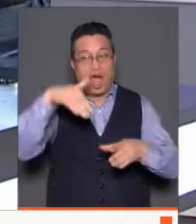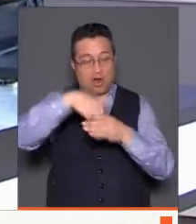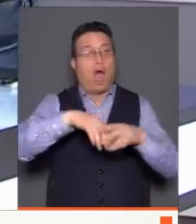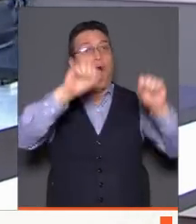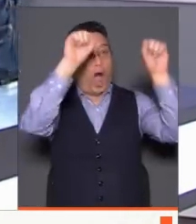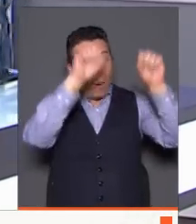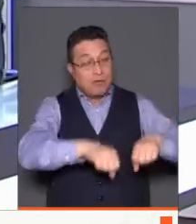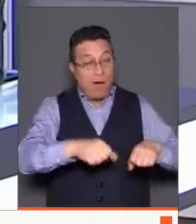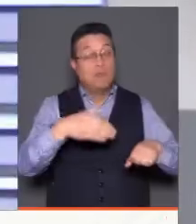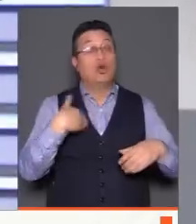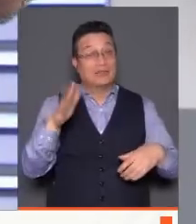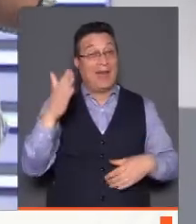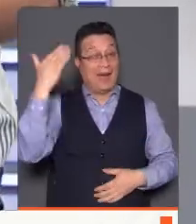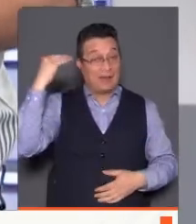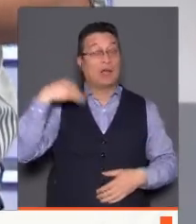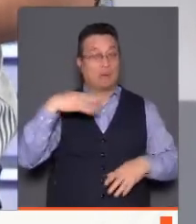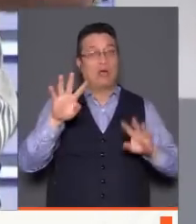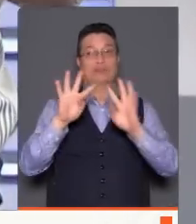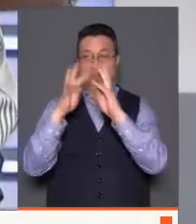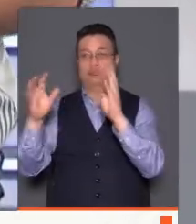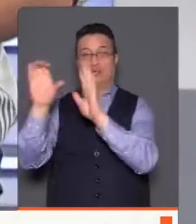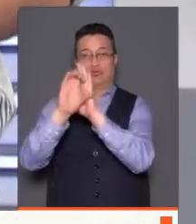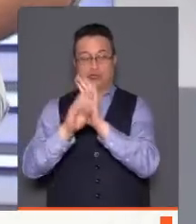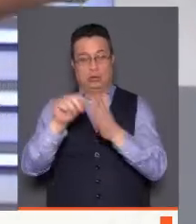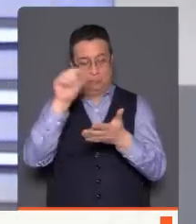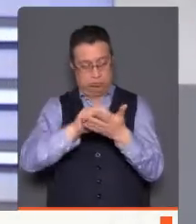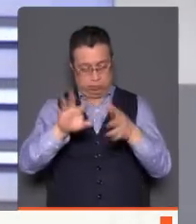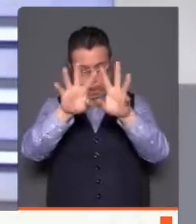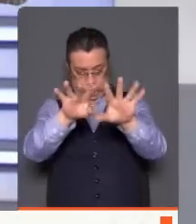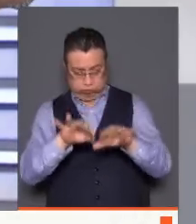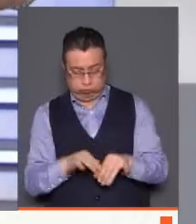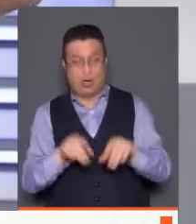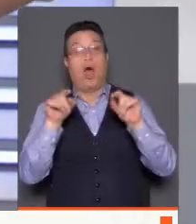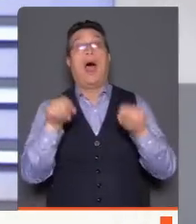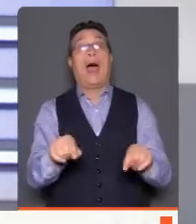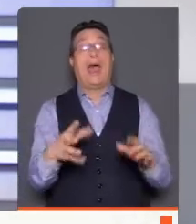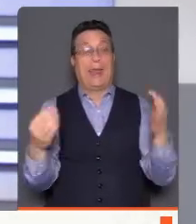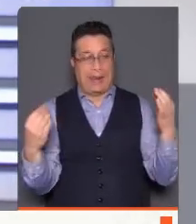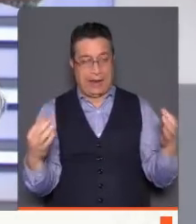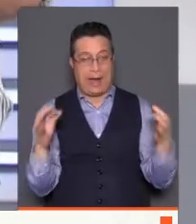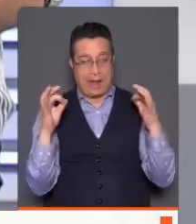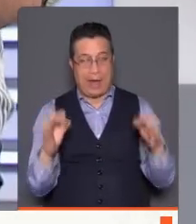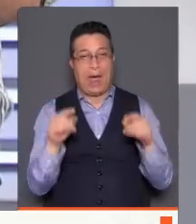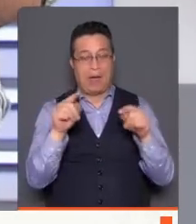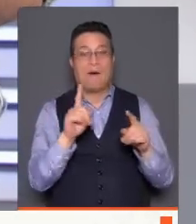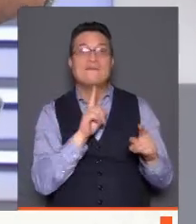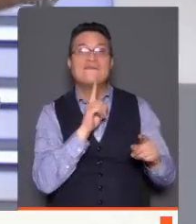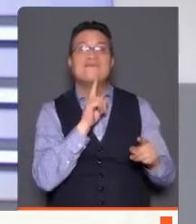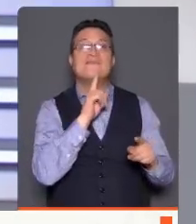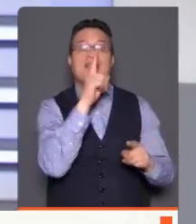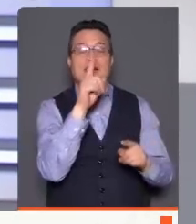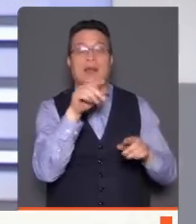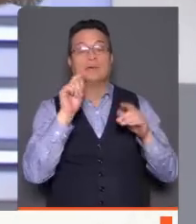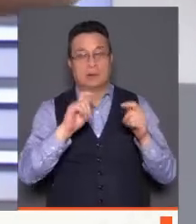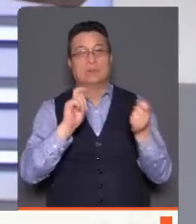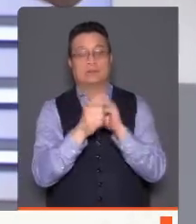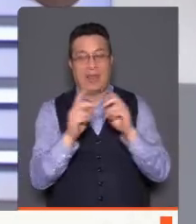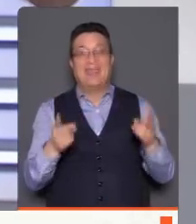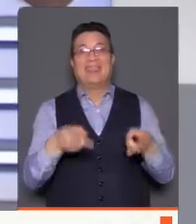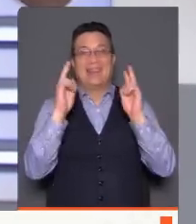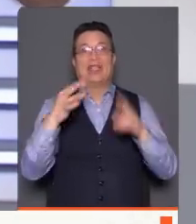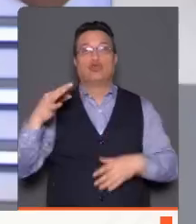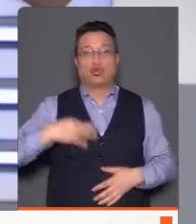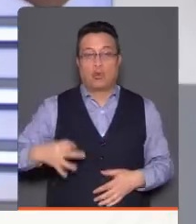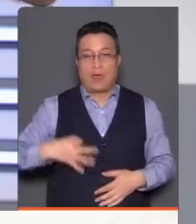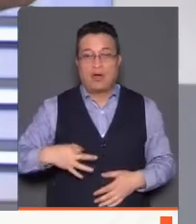aprobamos para tener una convención constitucional que escribiera un texto para que justamente perfeccionara los derechos ciudadanos. Yo estoy de